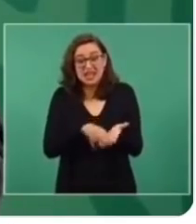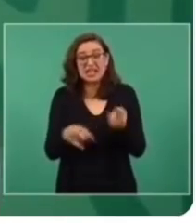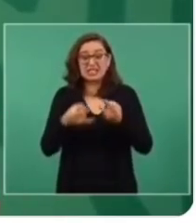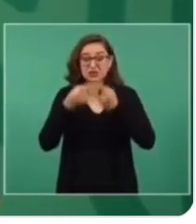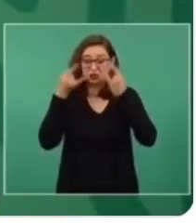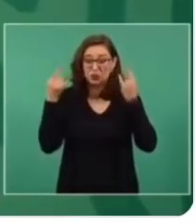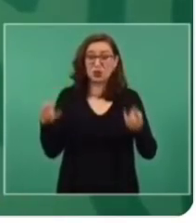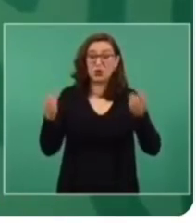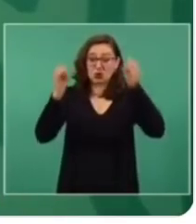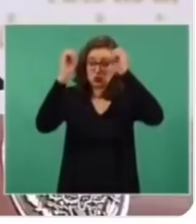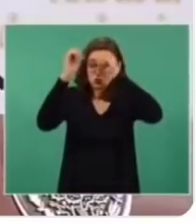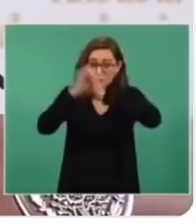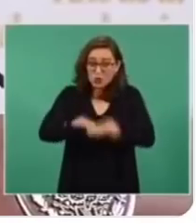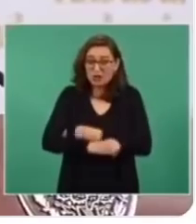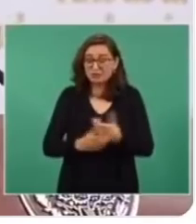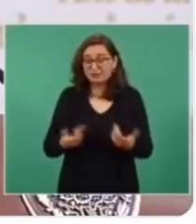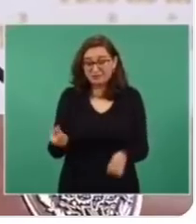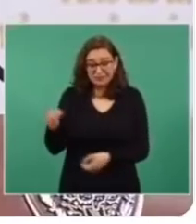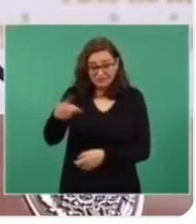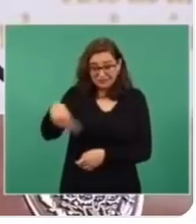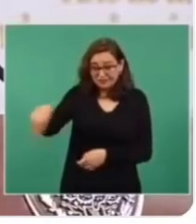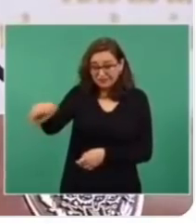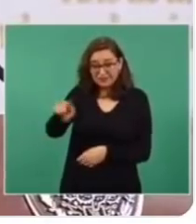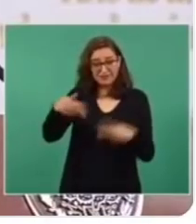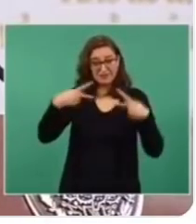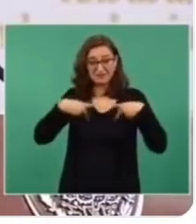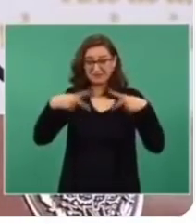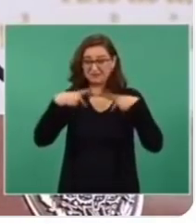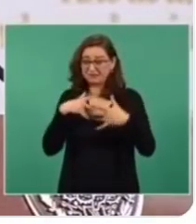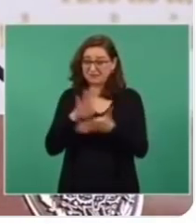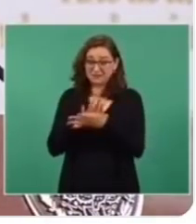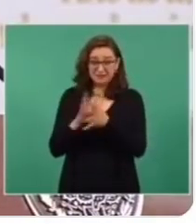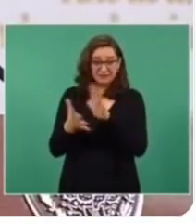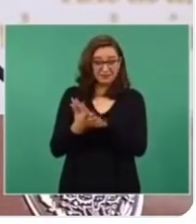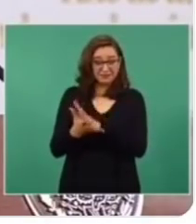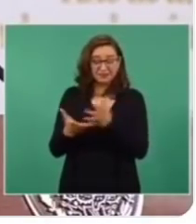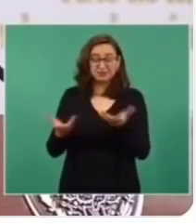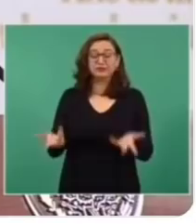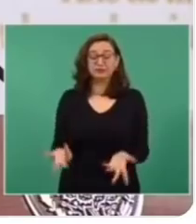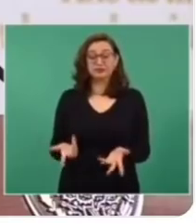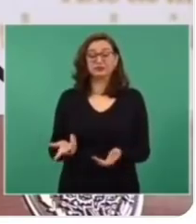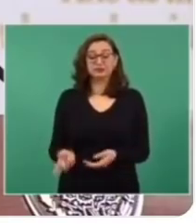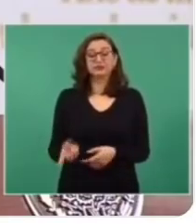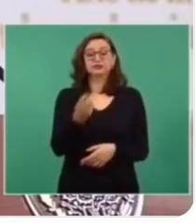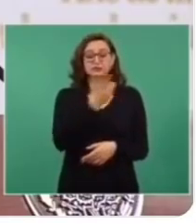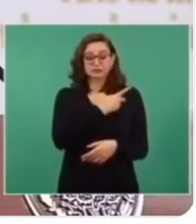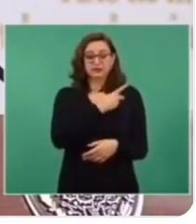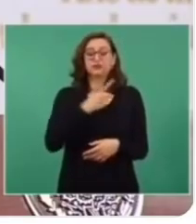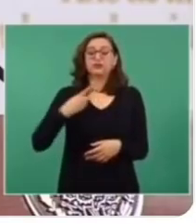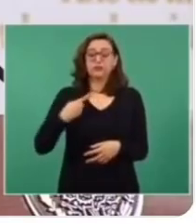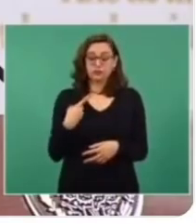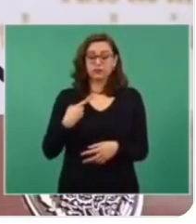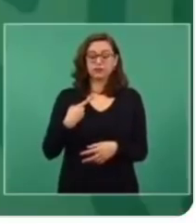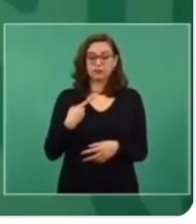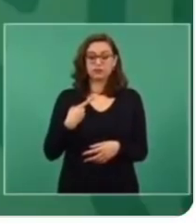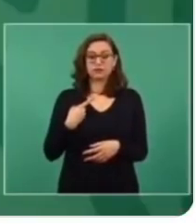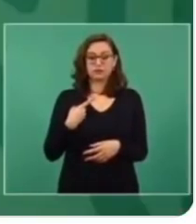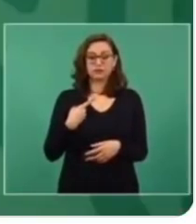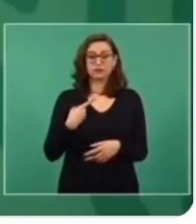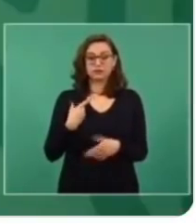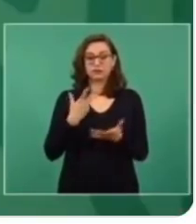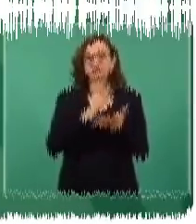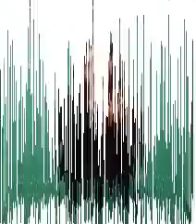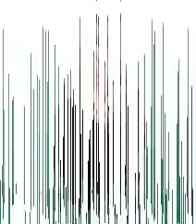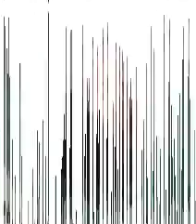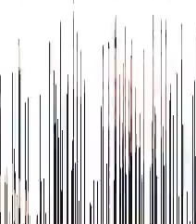mencionando pues debe d convertirse en impartición